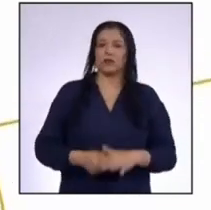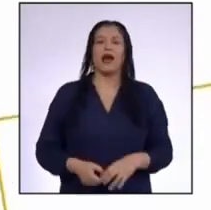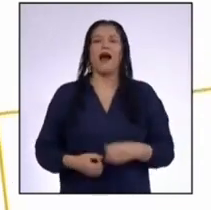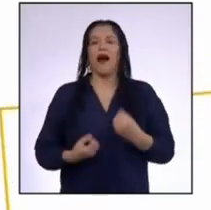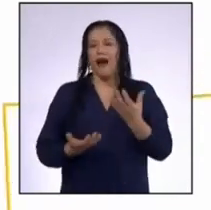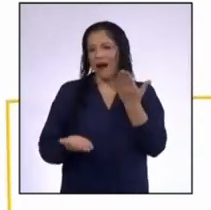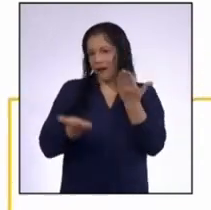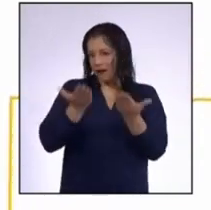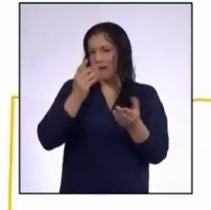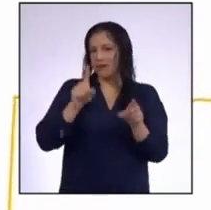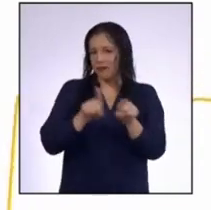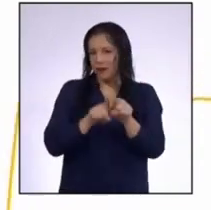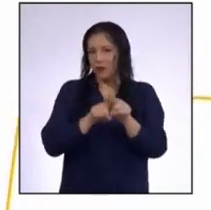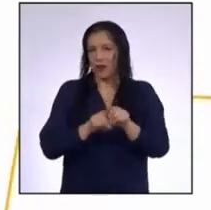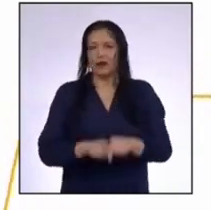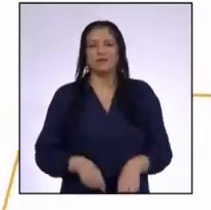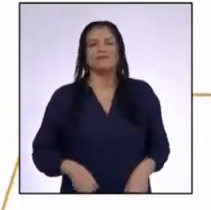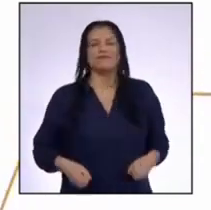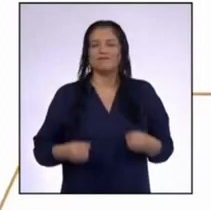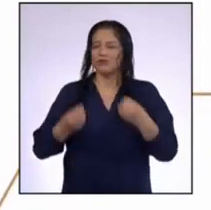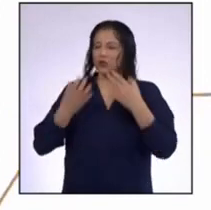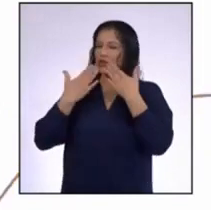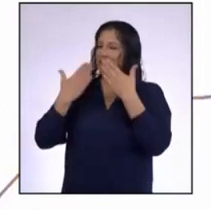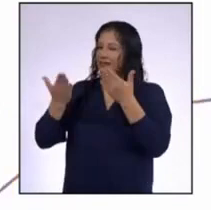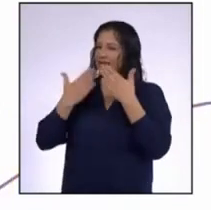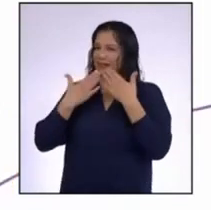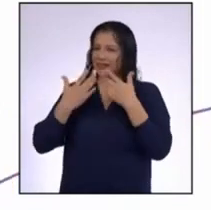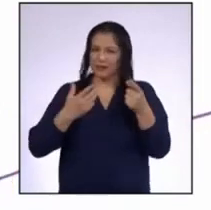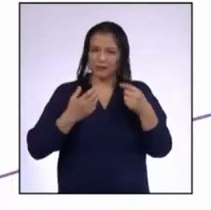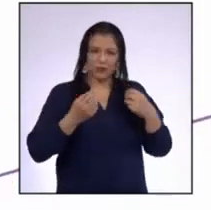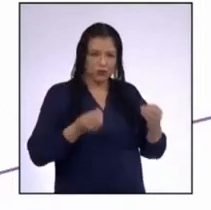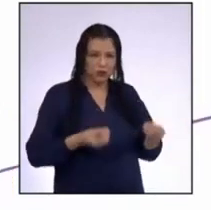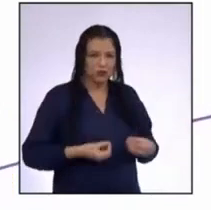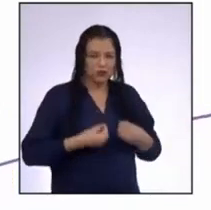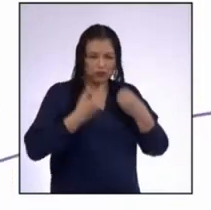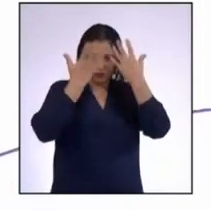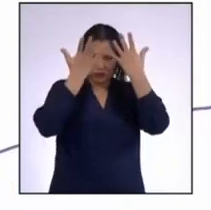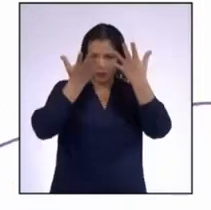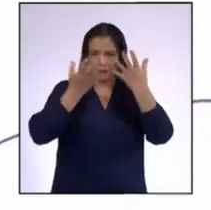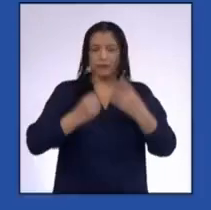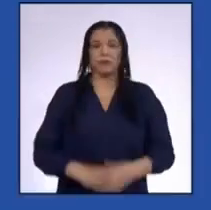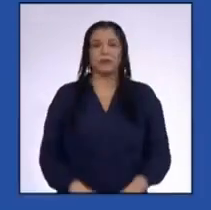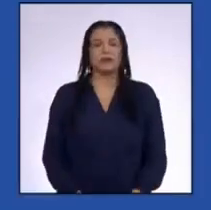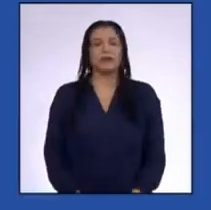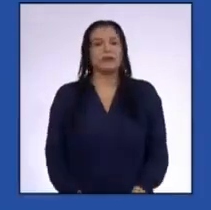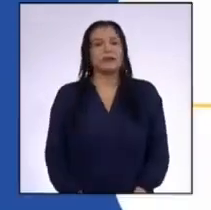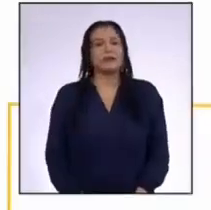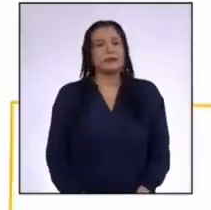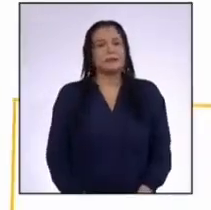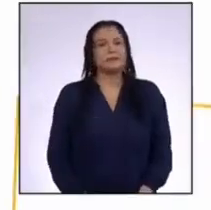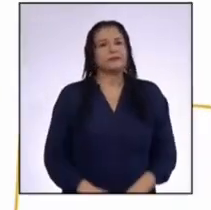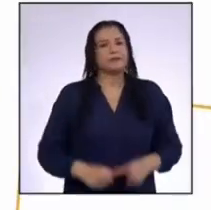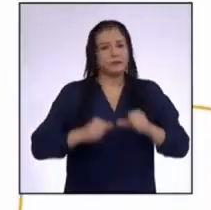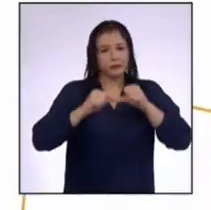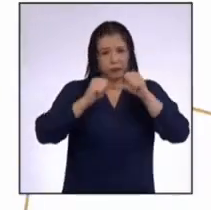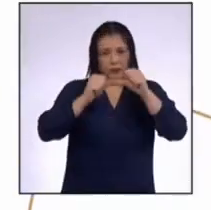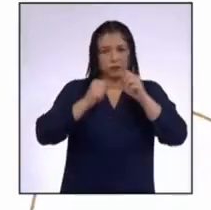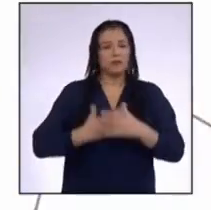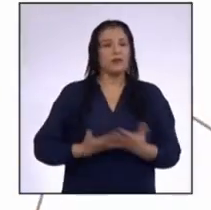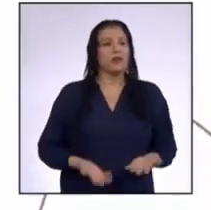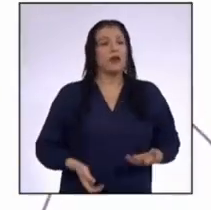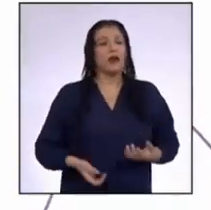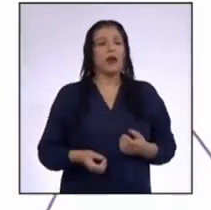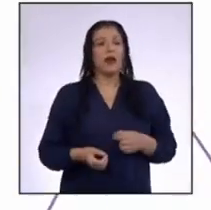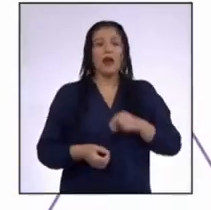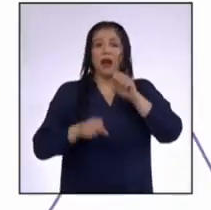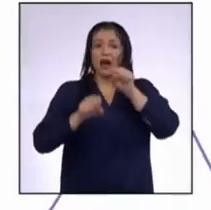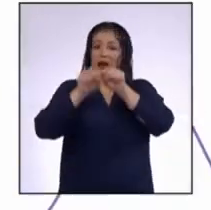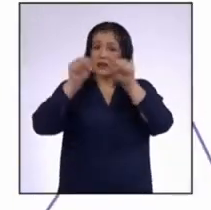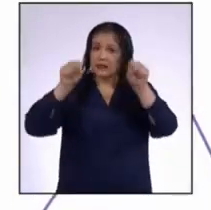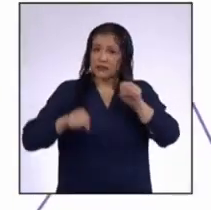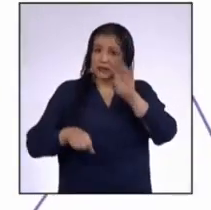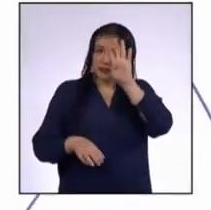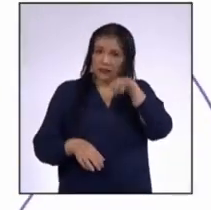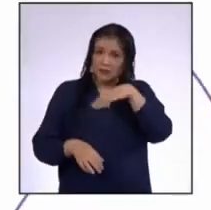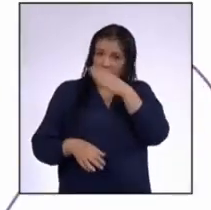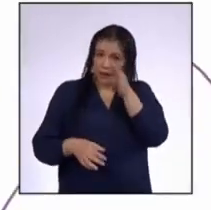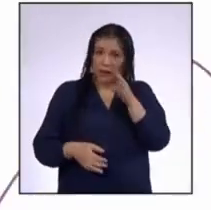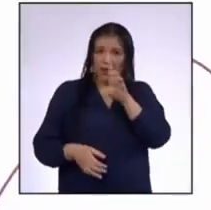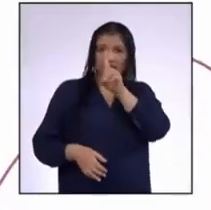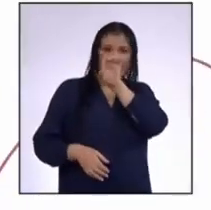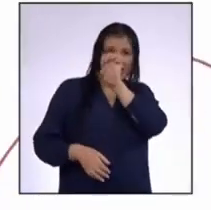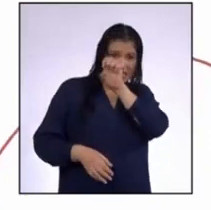entendí. Muchas gracias, Junior, por tu aporte. Sigamos. El sistema de numeración decimal tiene